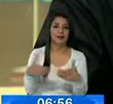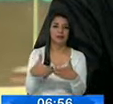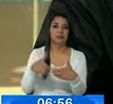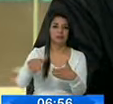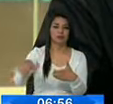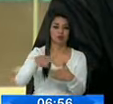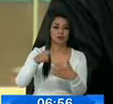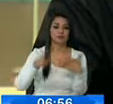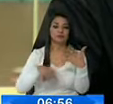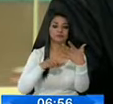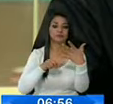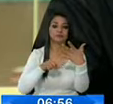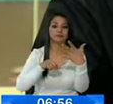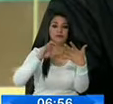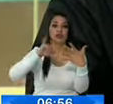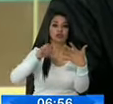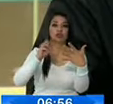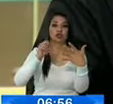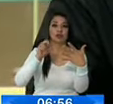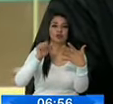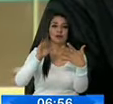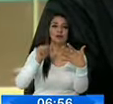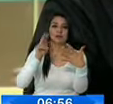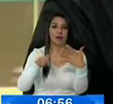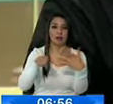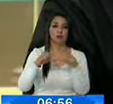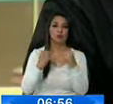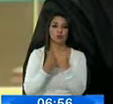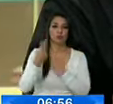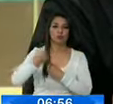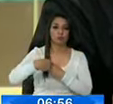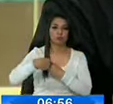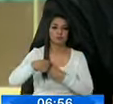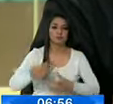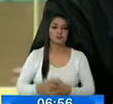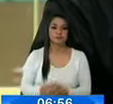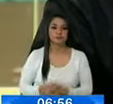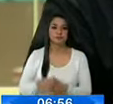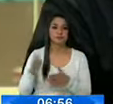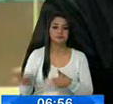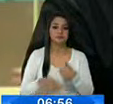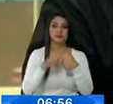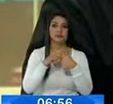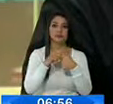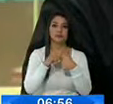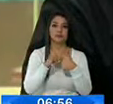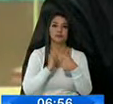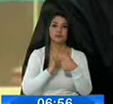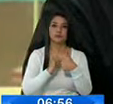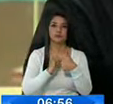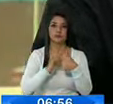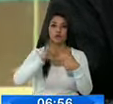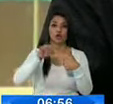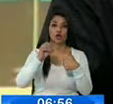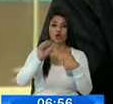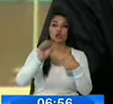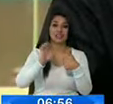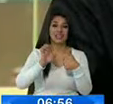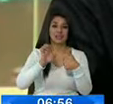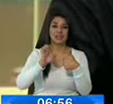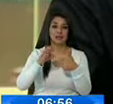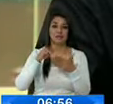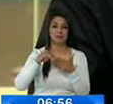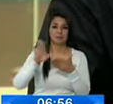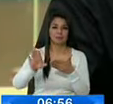de los Guachos, Jonathan, miembro activo de los Guachos, siguiente, José Q.,